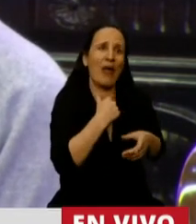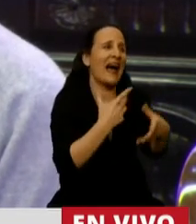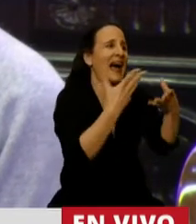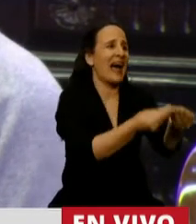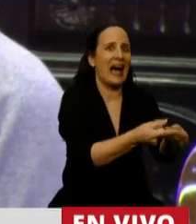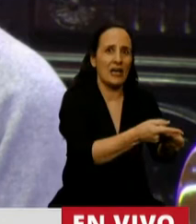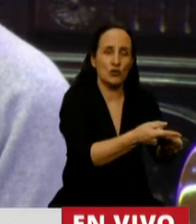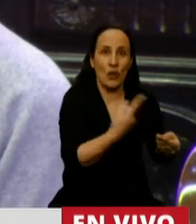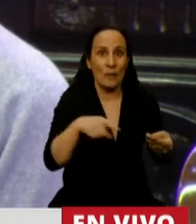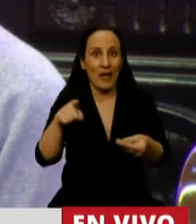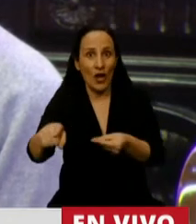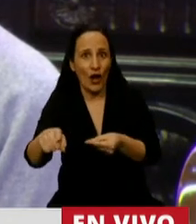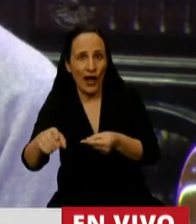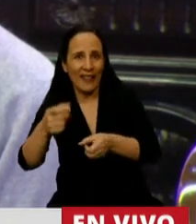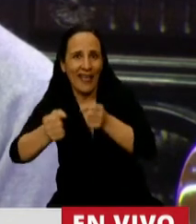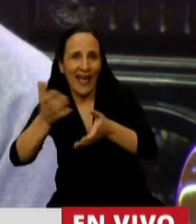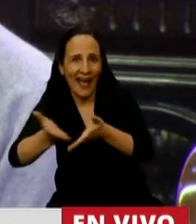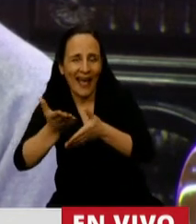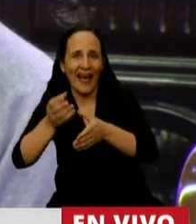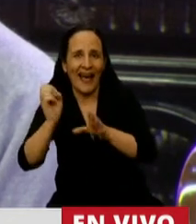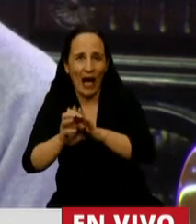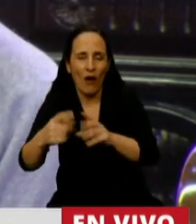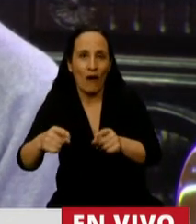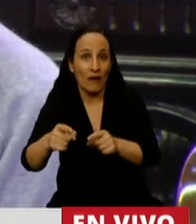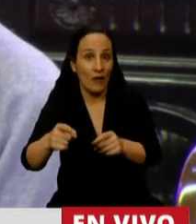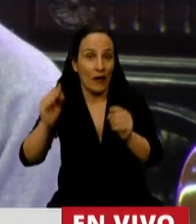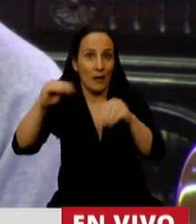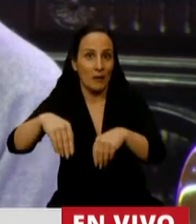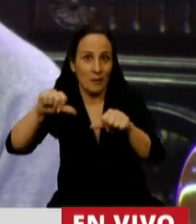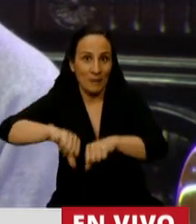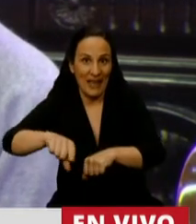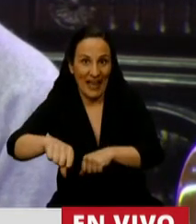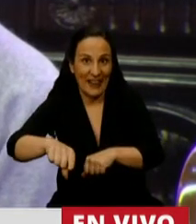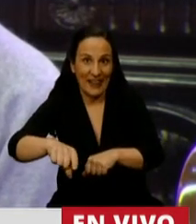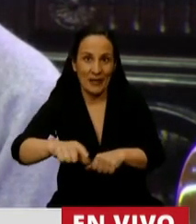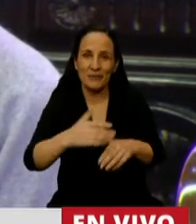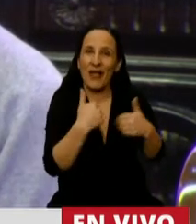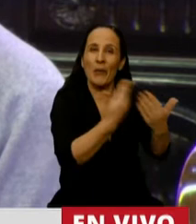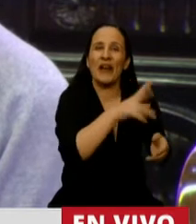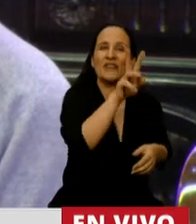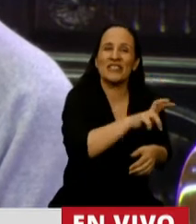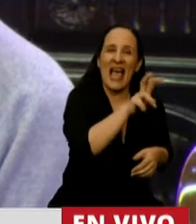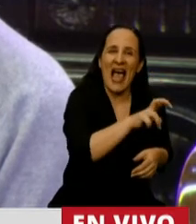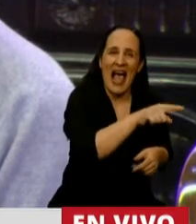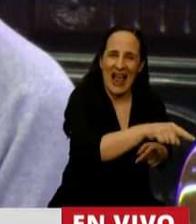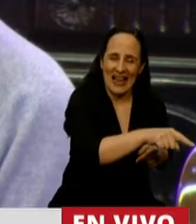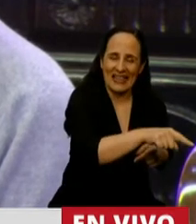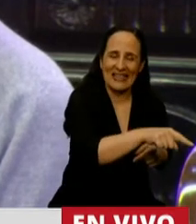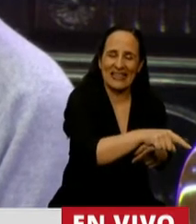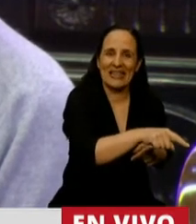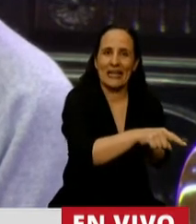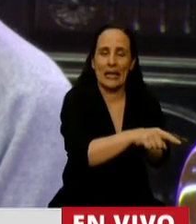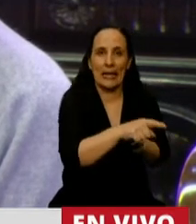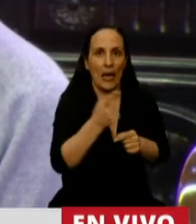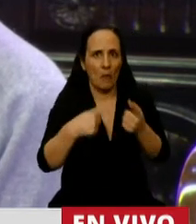pérdidas al ahorrista durante demasiado tiempo se ha querido beneficiar a los inquilinos y lo que se logró fue